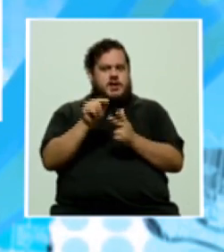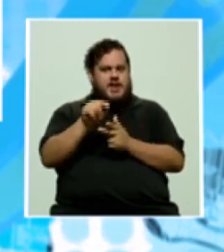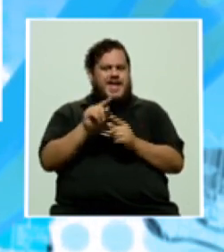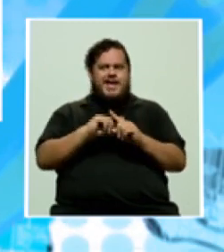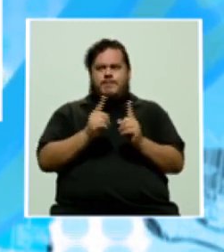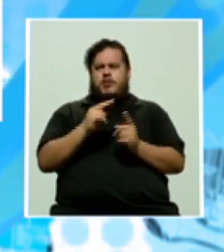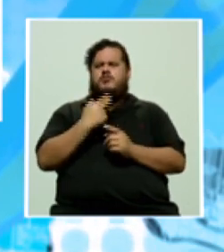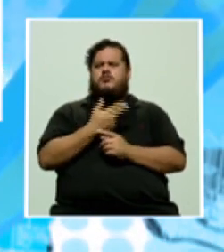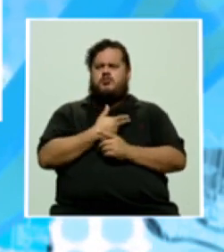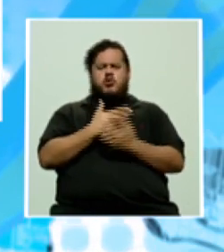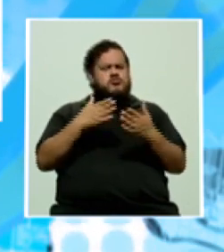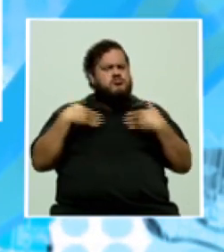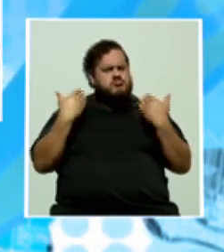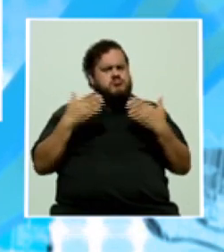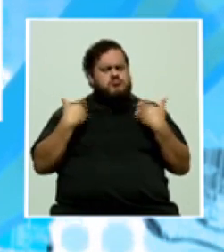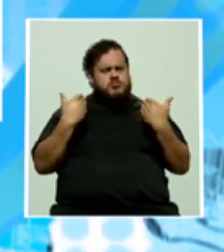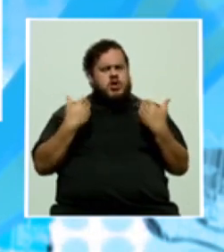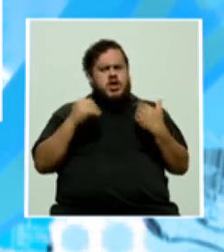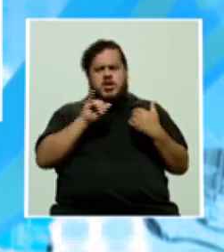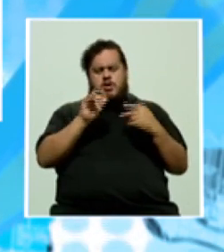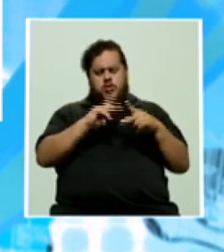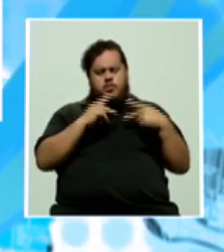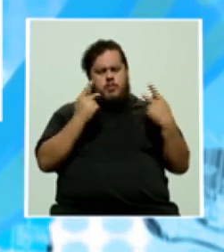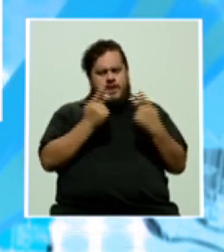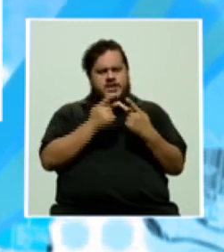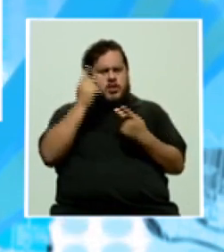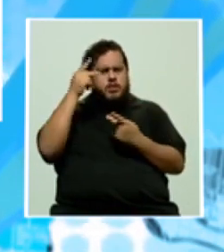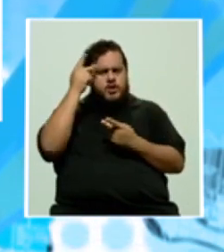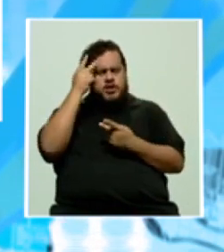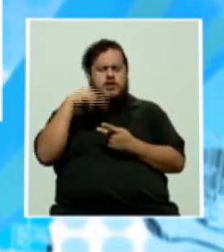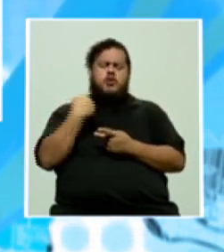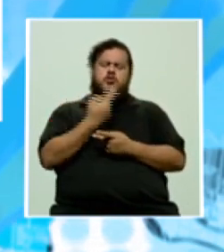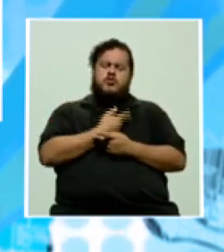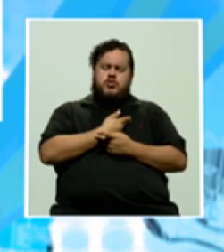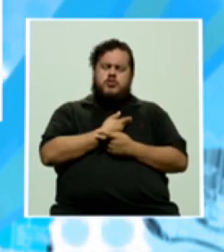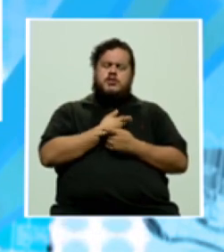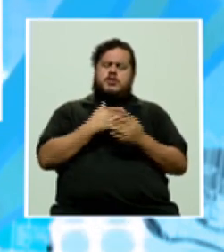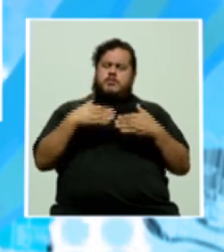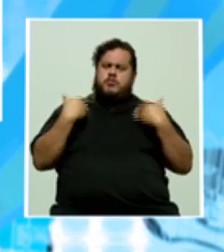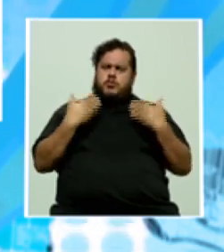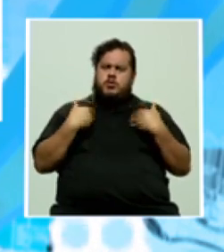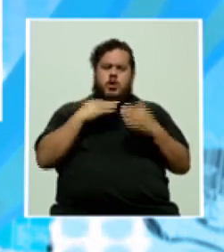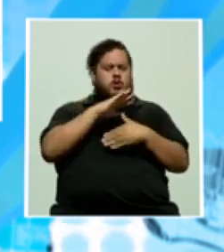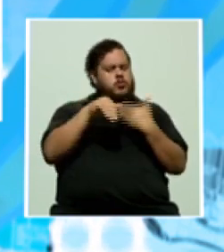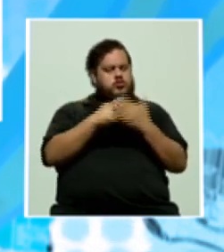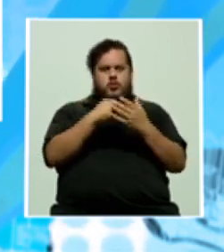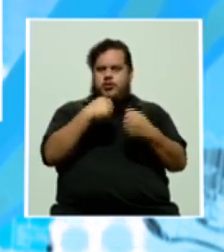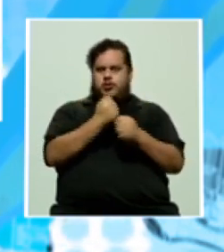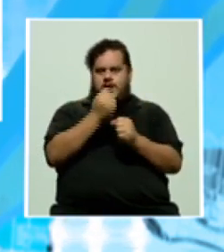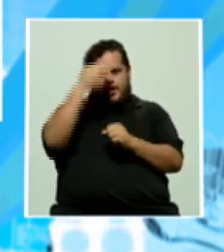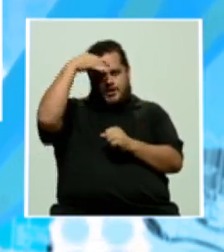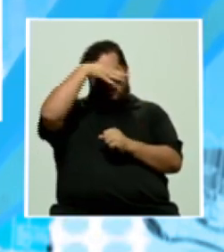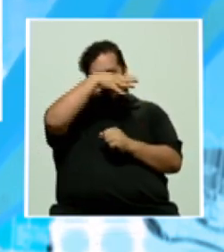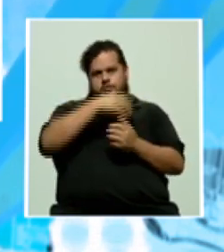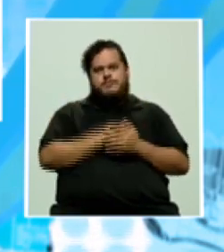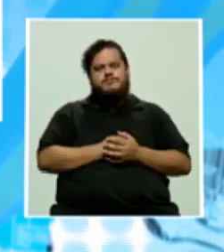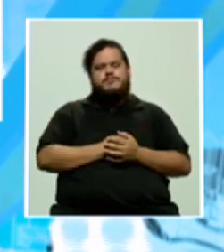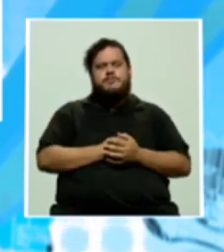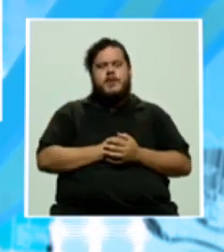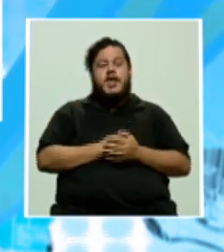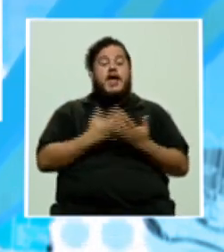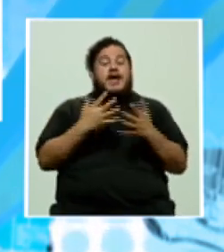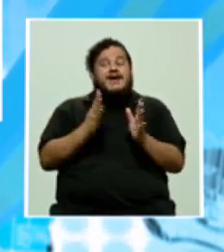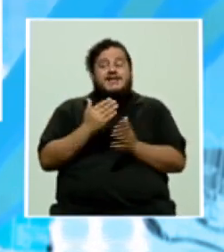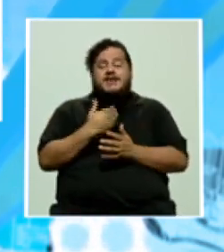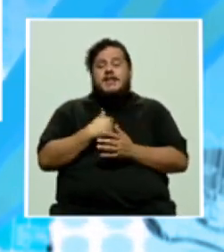nosotros quedamos muy, muy contentos como partido con lo que hizo el presidente Trump. Alfonso, ya hay